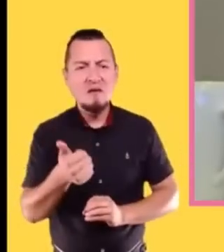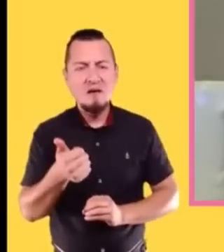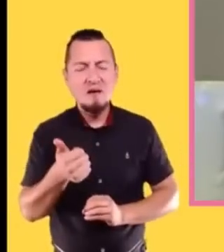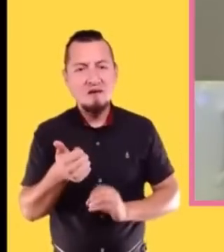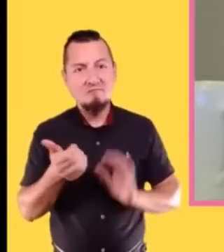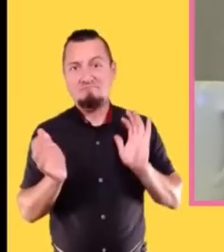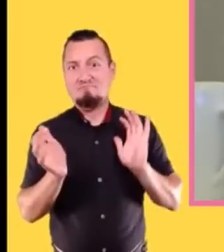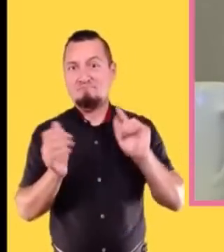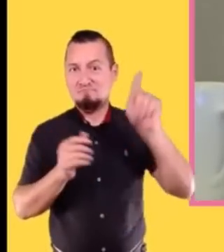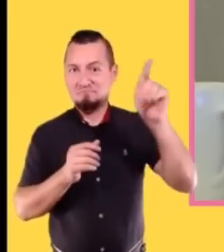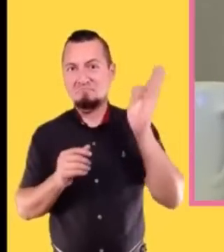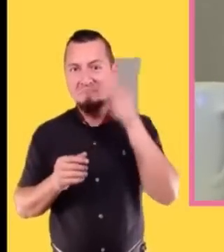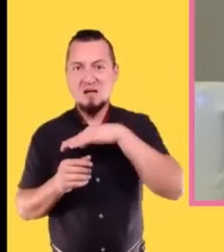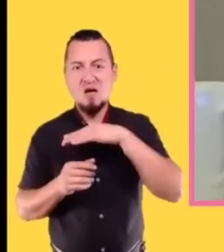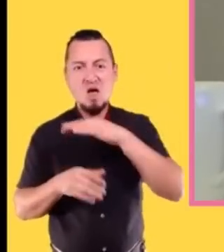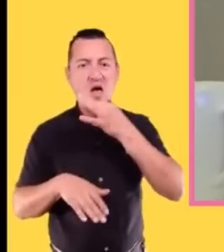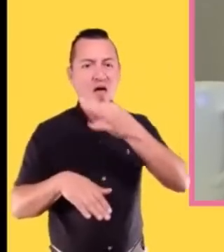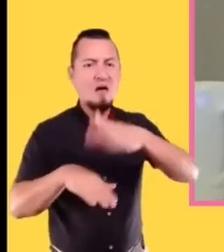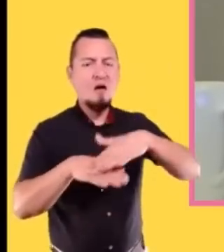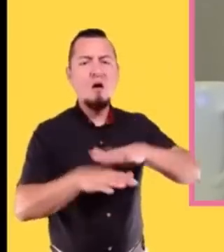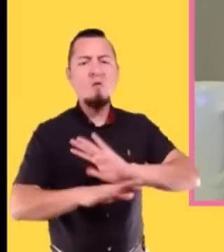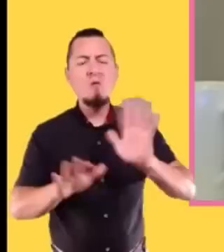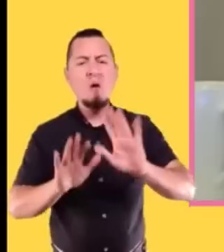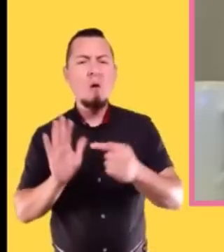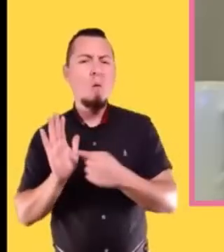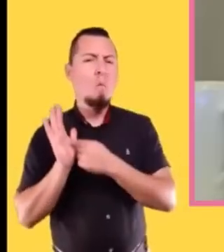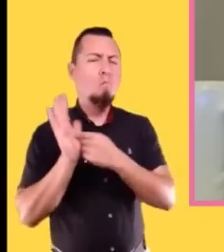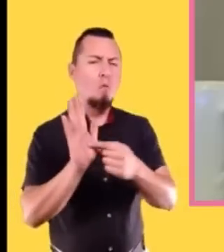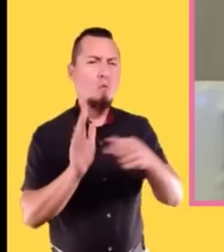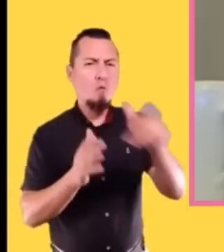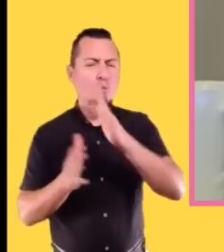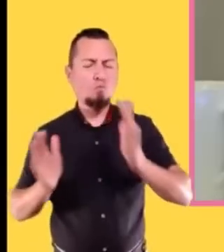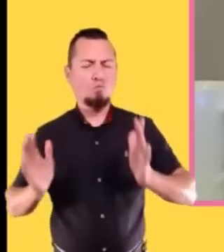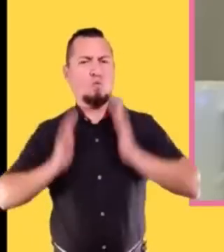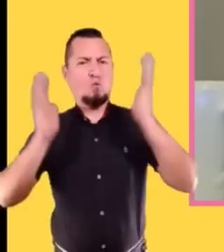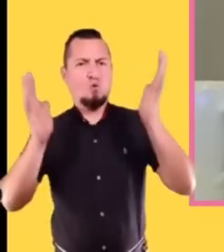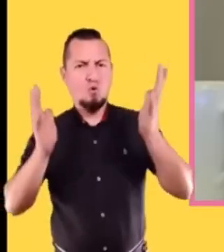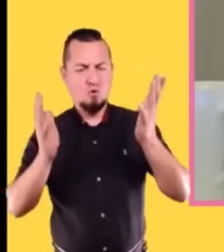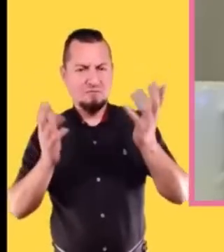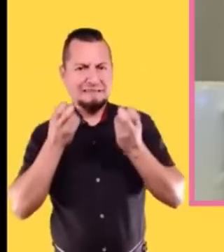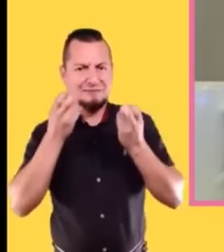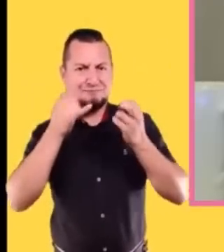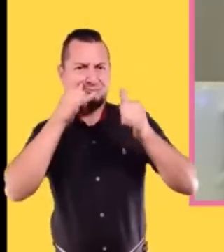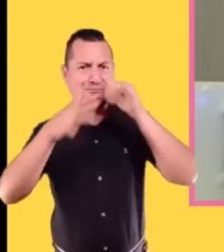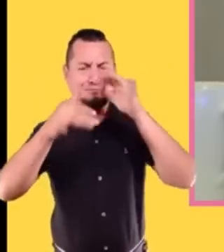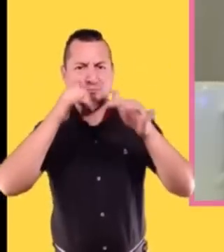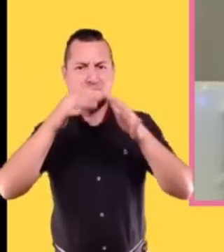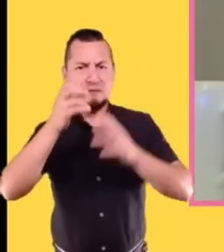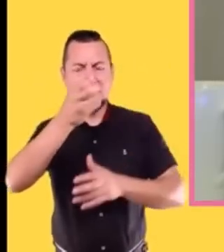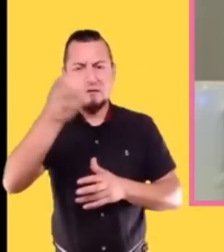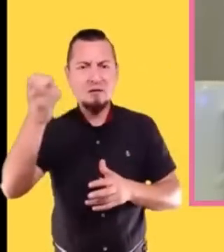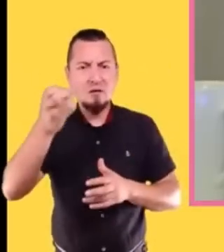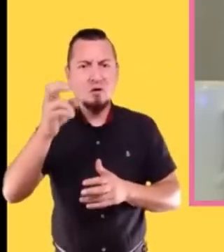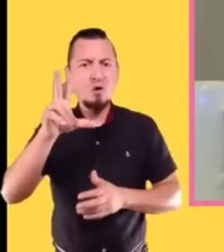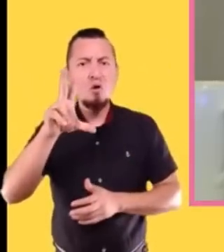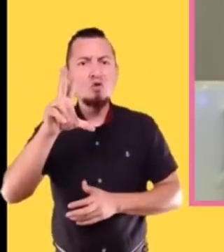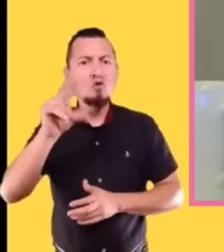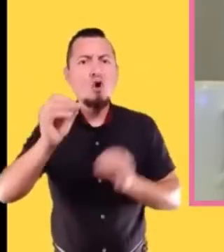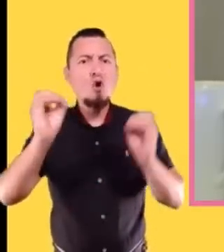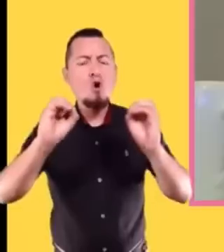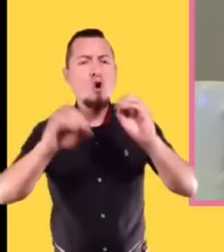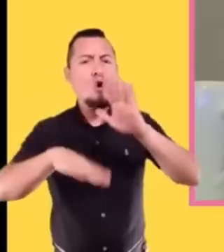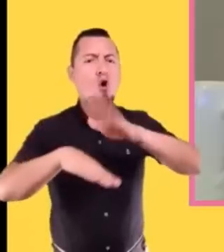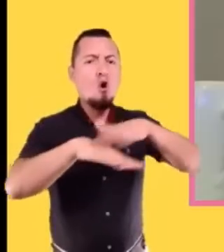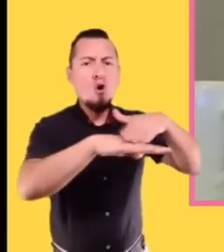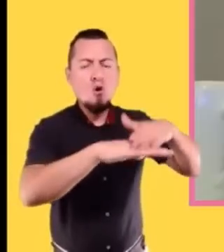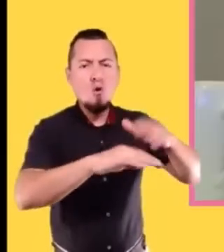son los programas sintéticos y que tienen una cruz porque no han sido publicados y porque de